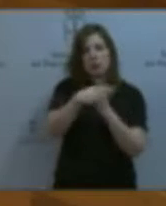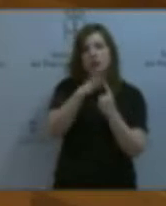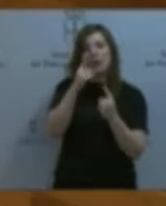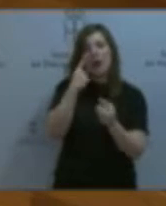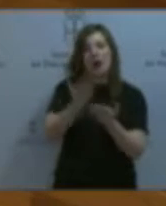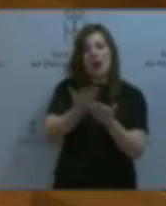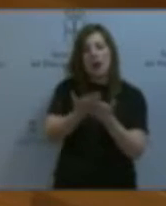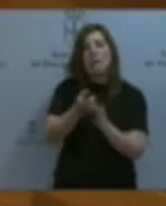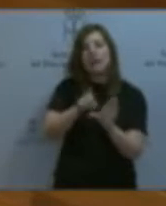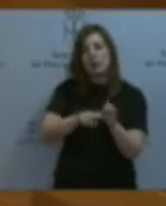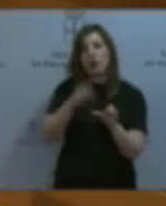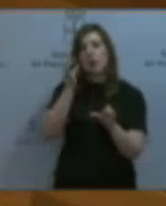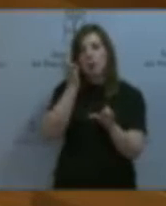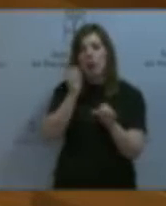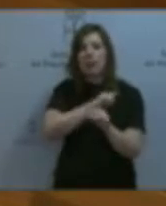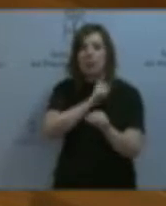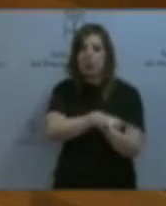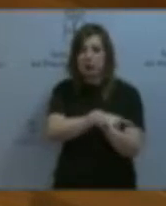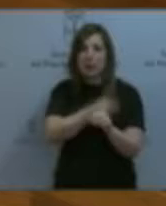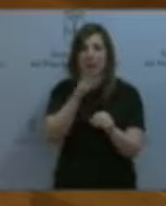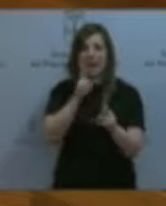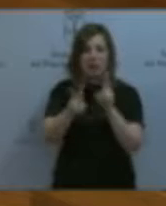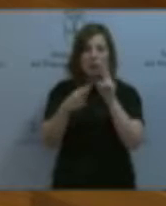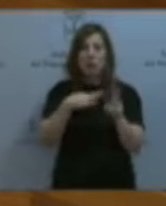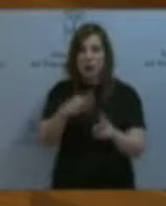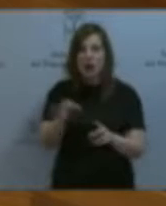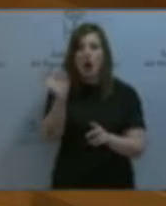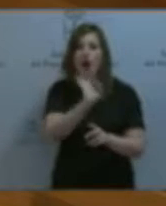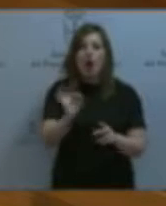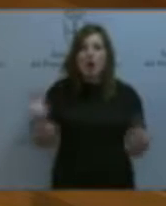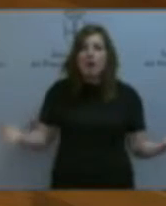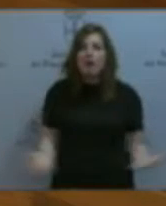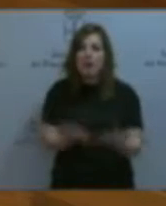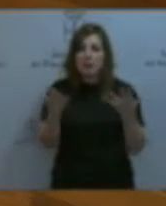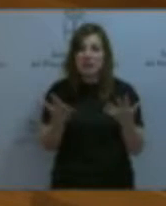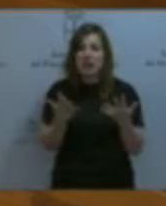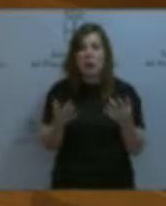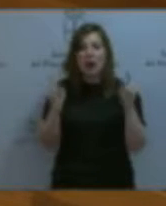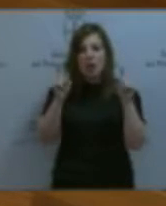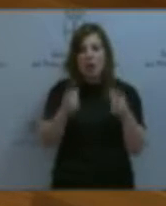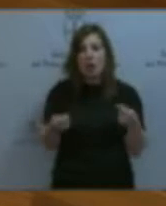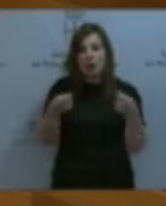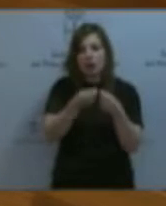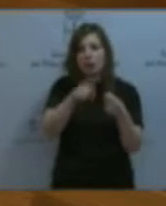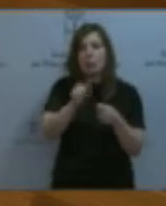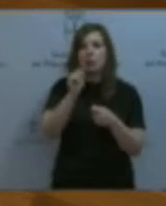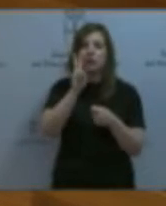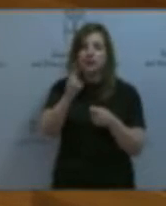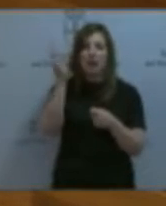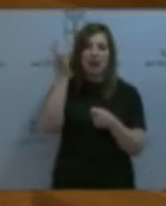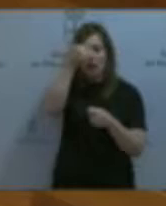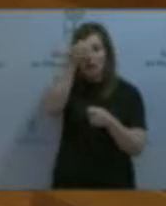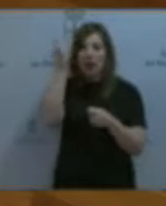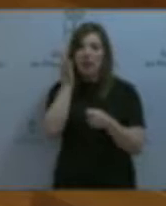participación de la mujer en el deporte para visibilizarla, o fomentar la coeducación y la perspectiva de género en la